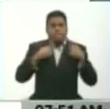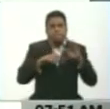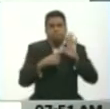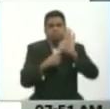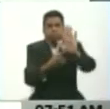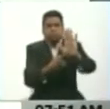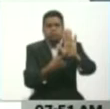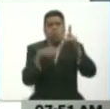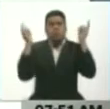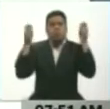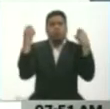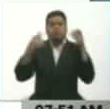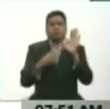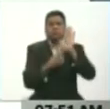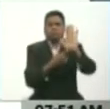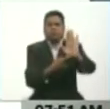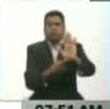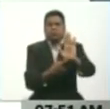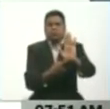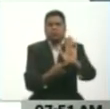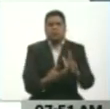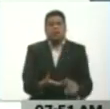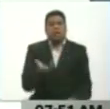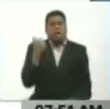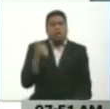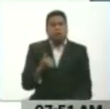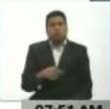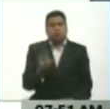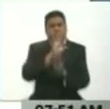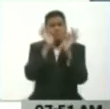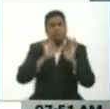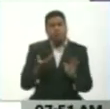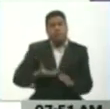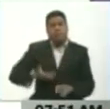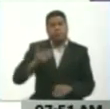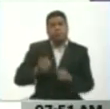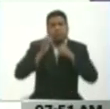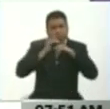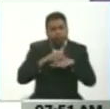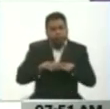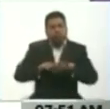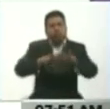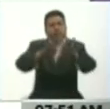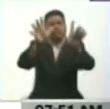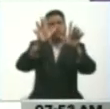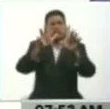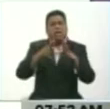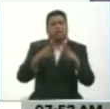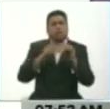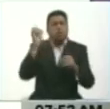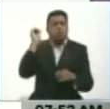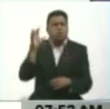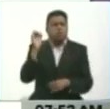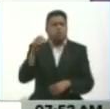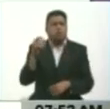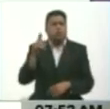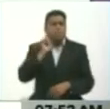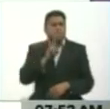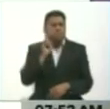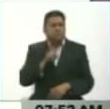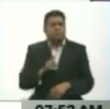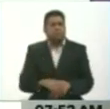que tienen en este momento un protagonismo importante en el despliegue de campañas de guerra sucia, tengan algún tipo